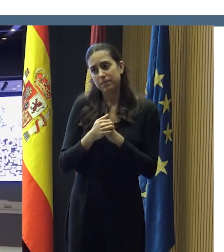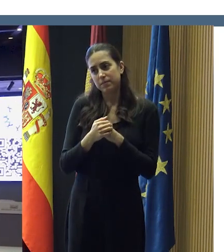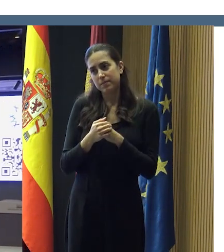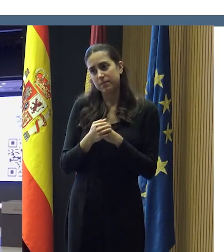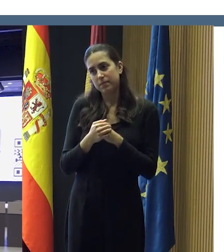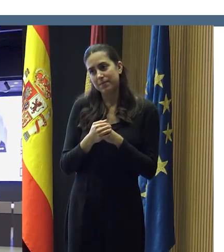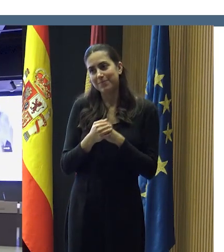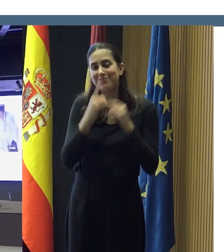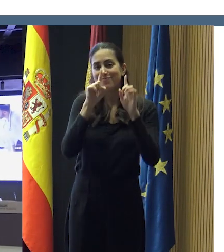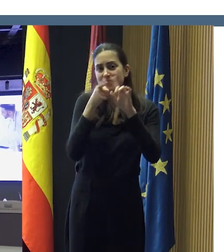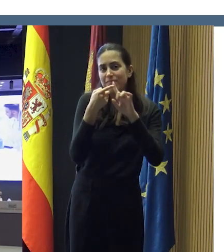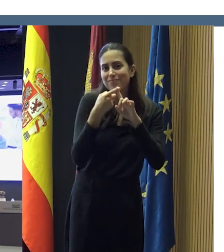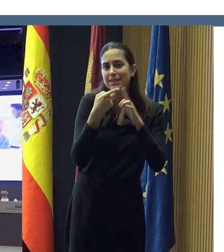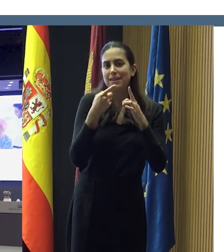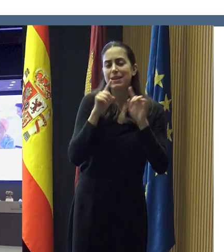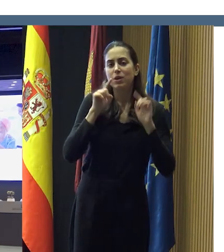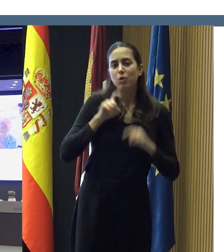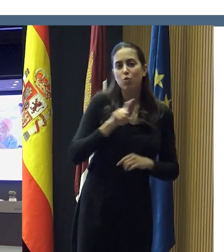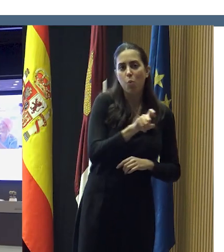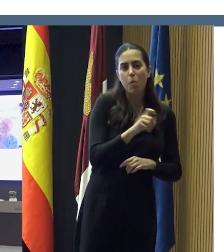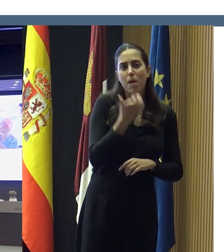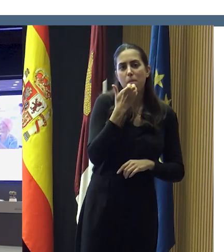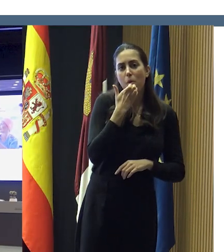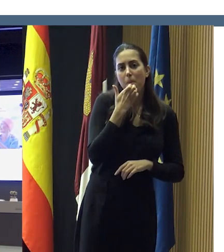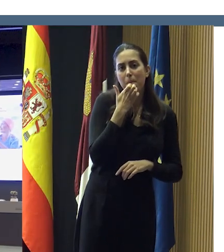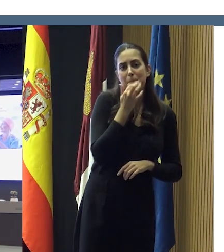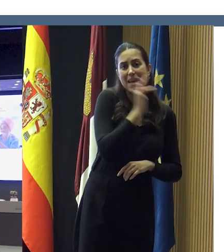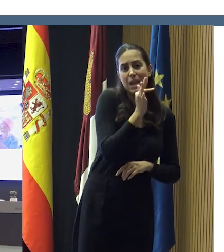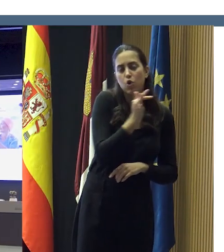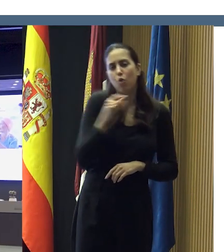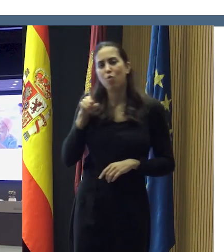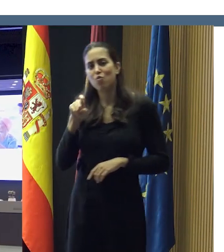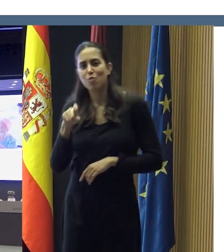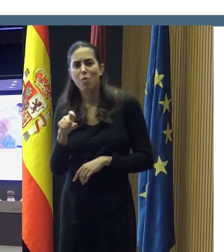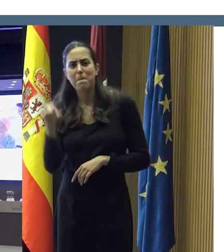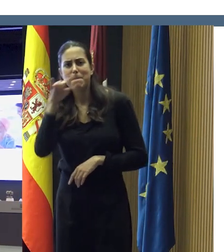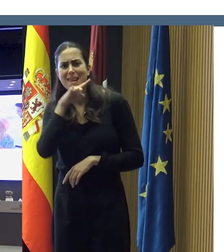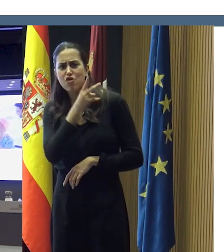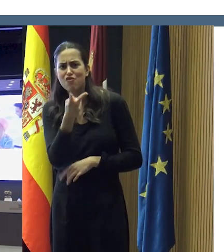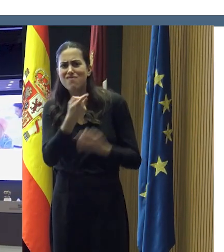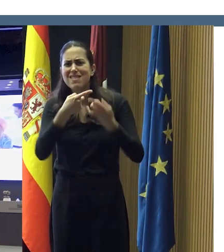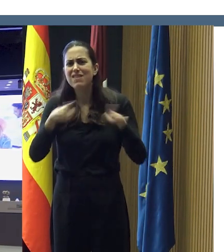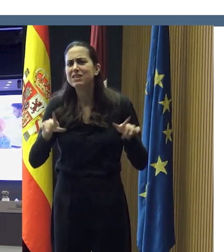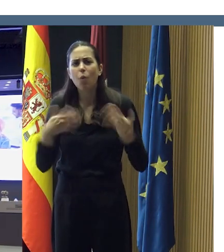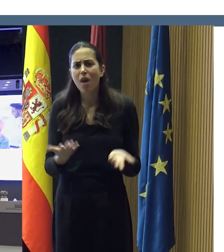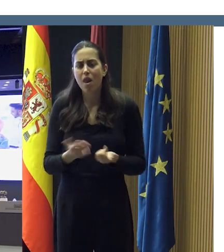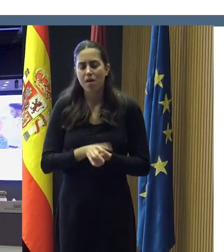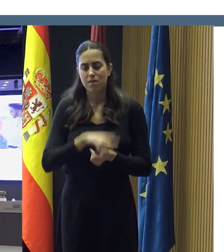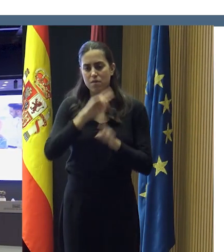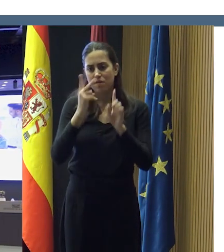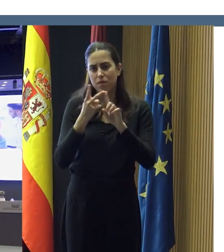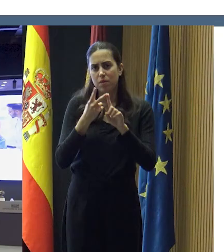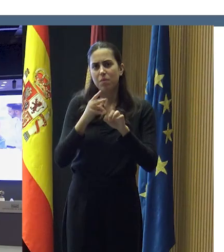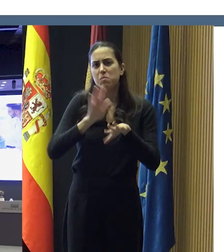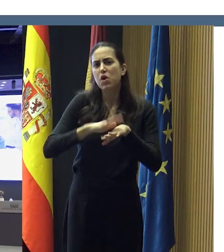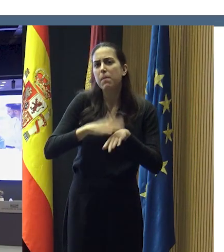La diferencia que hay entre un tumor benigno y un tumor maligno, y por qué te dicen